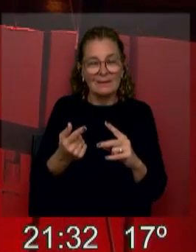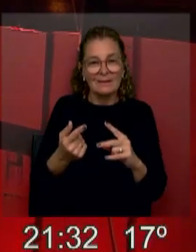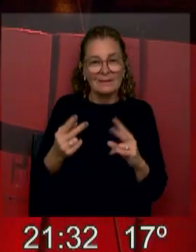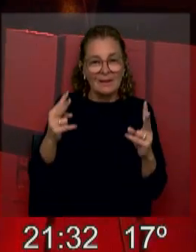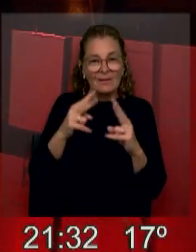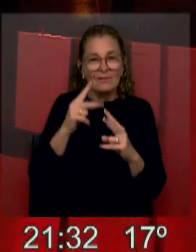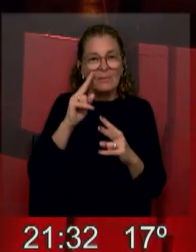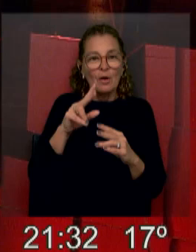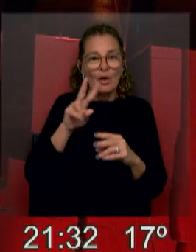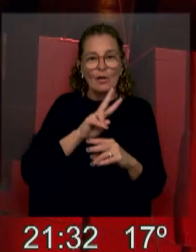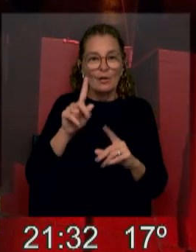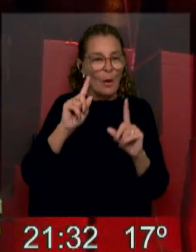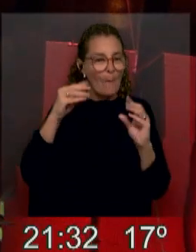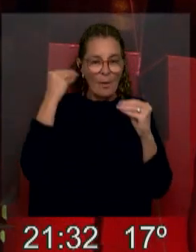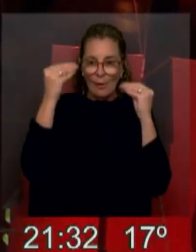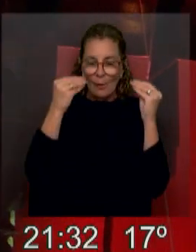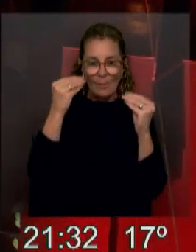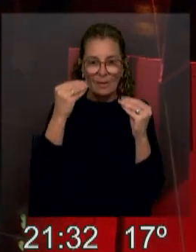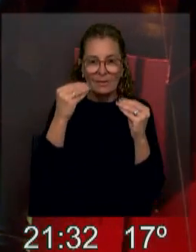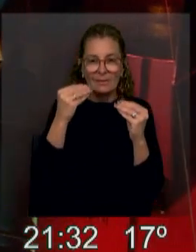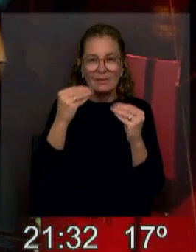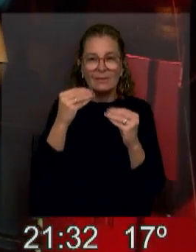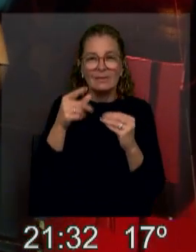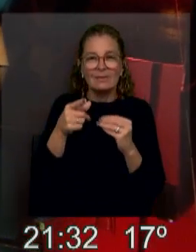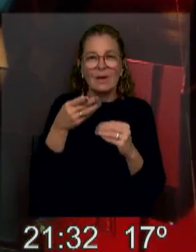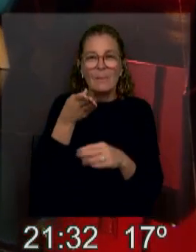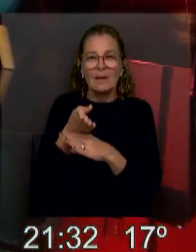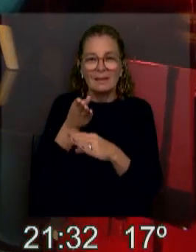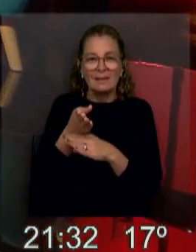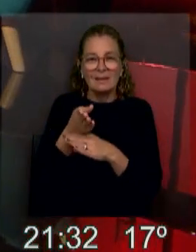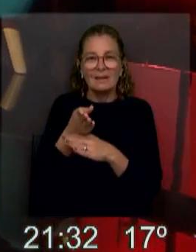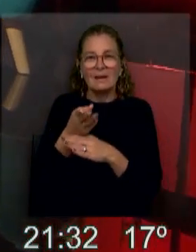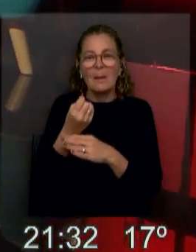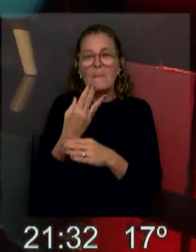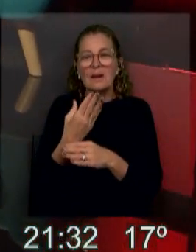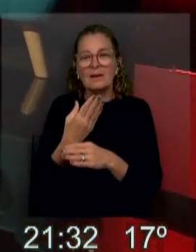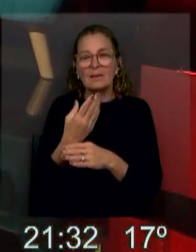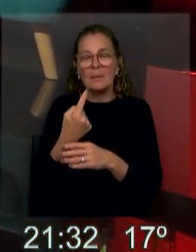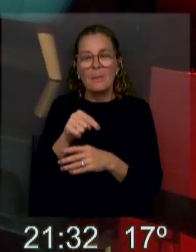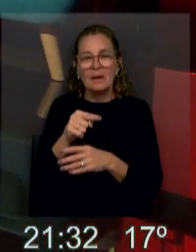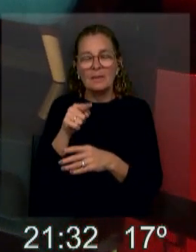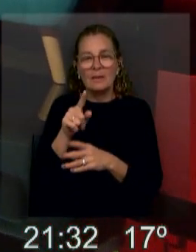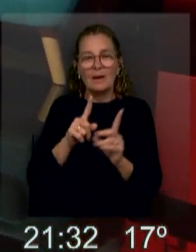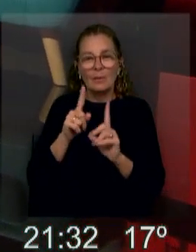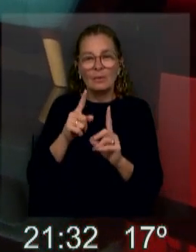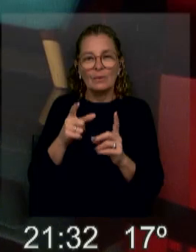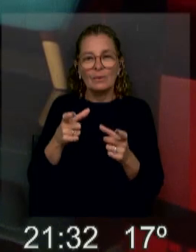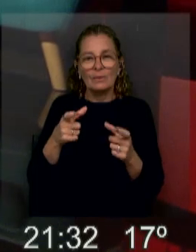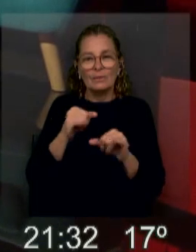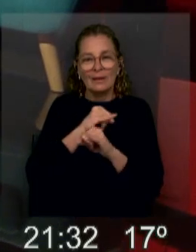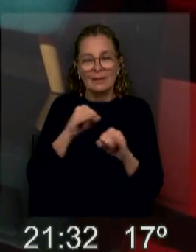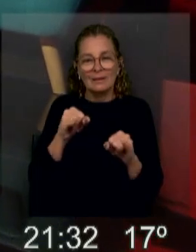No te preocupes, no voy a dejar de pedirte cosas o al revés. Totalmente. Esto, en algún momento este disco se va a